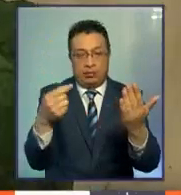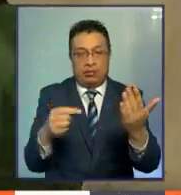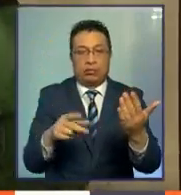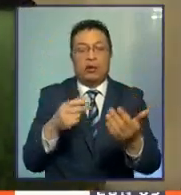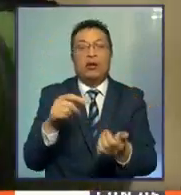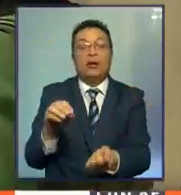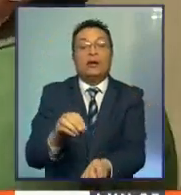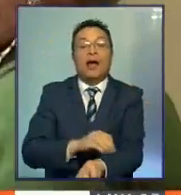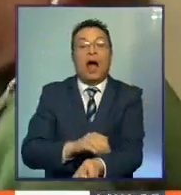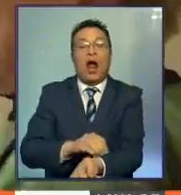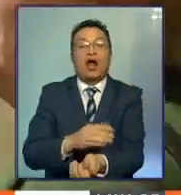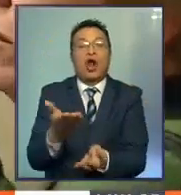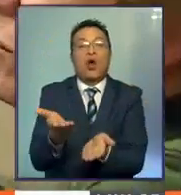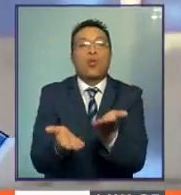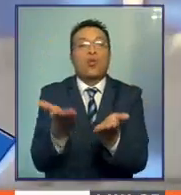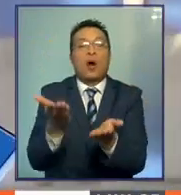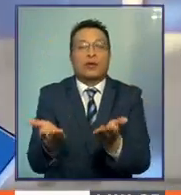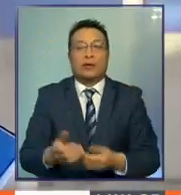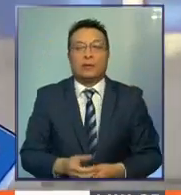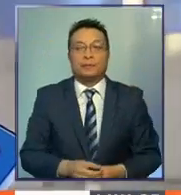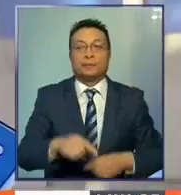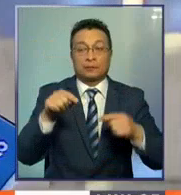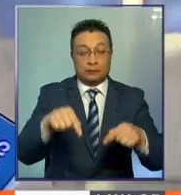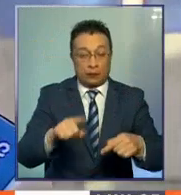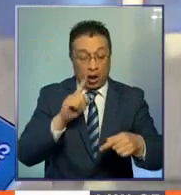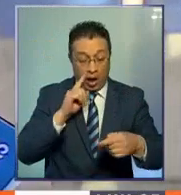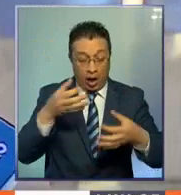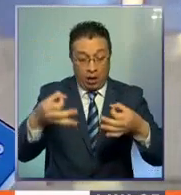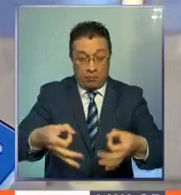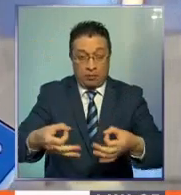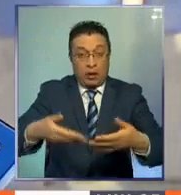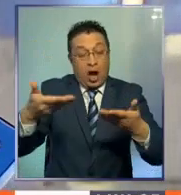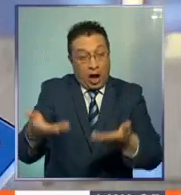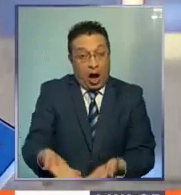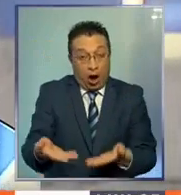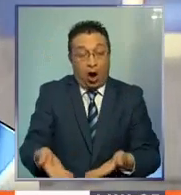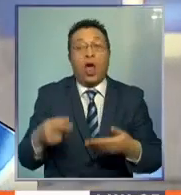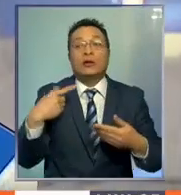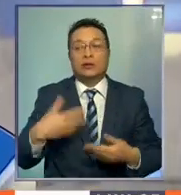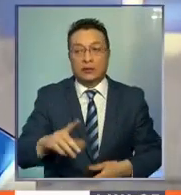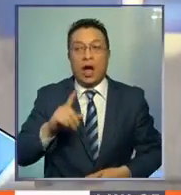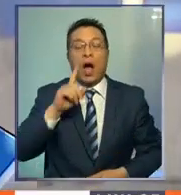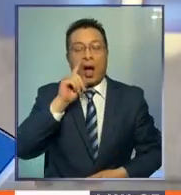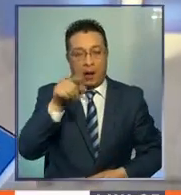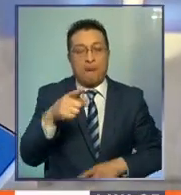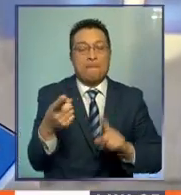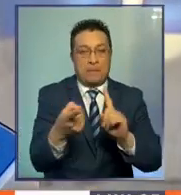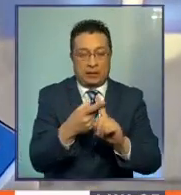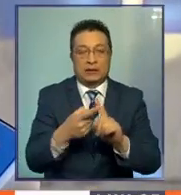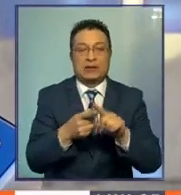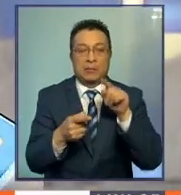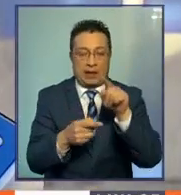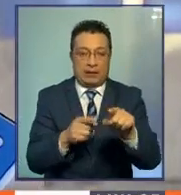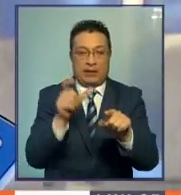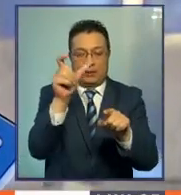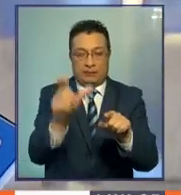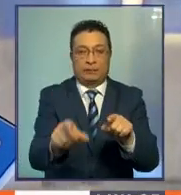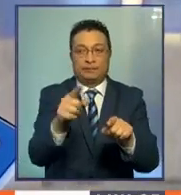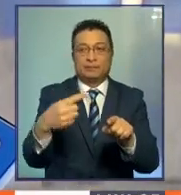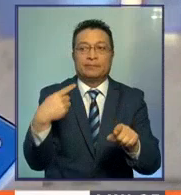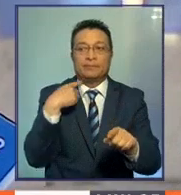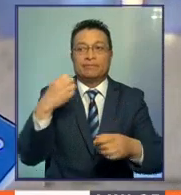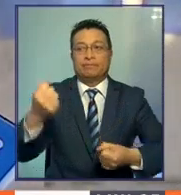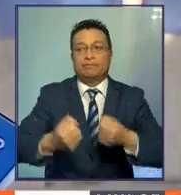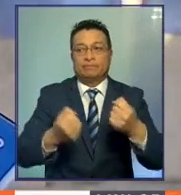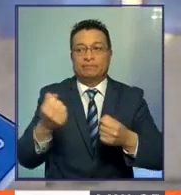alcoholemia. Con los antecedentes que obran hoy en la investigación, nosotros damos por establecida la participación del imputado en el delito de manejo en estado